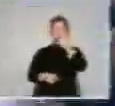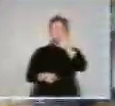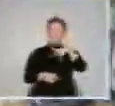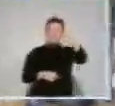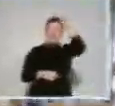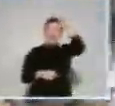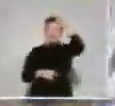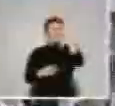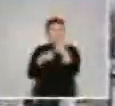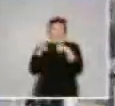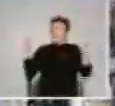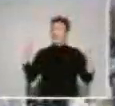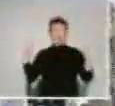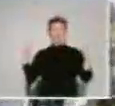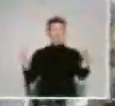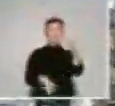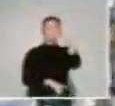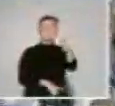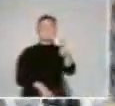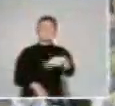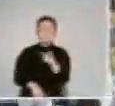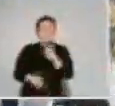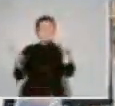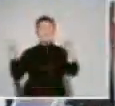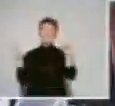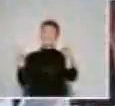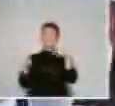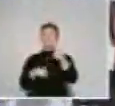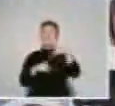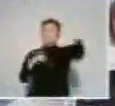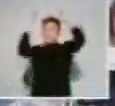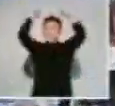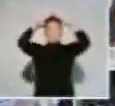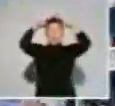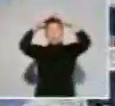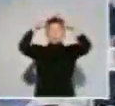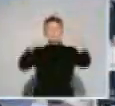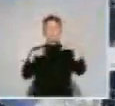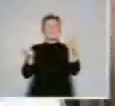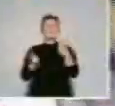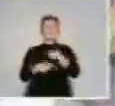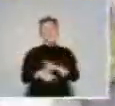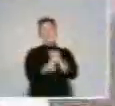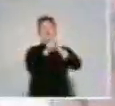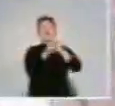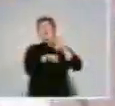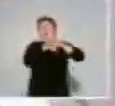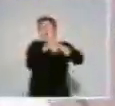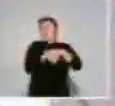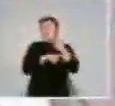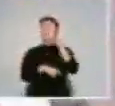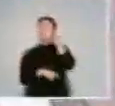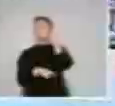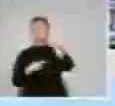como siempre. Al River va genial con ese bombí. Ya no es colega de Mr.